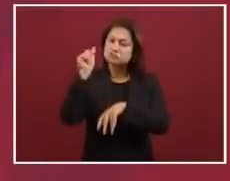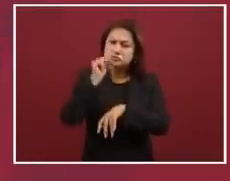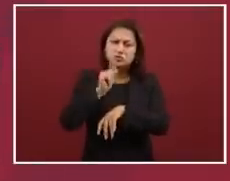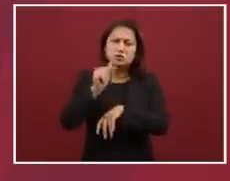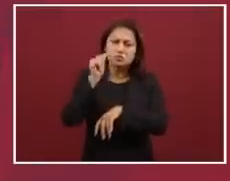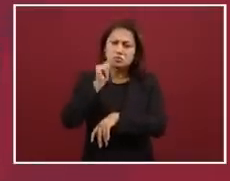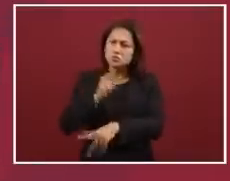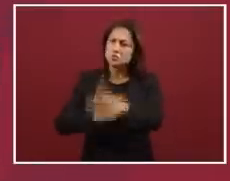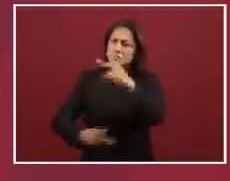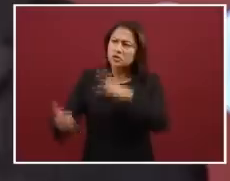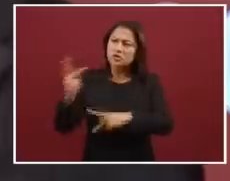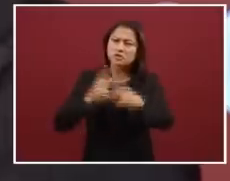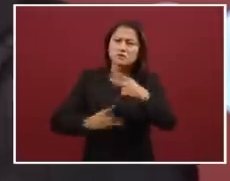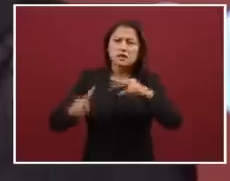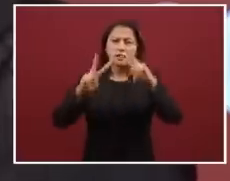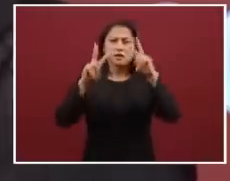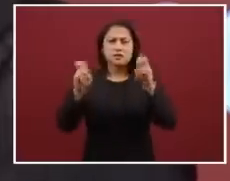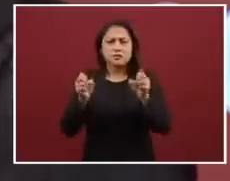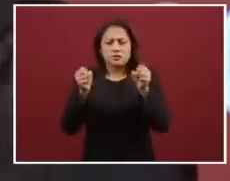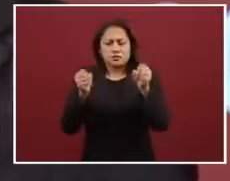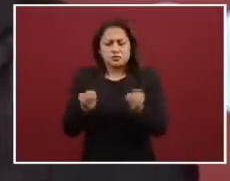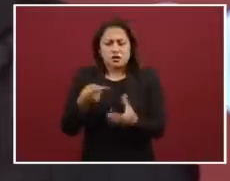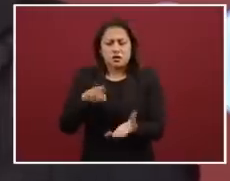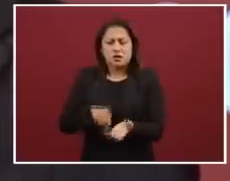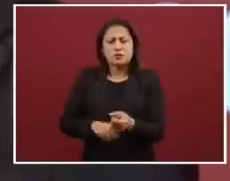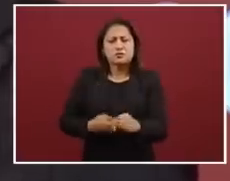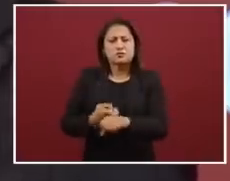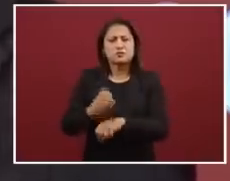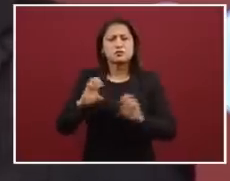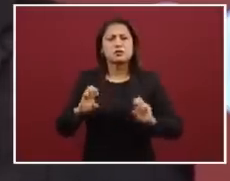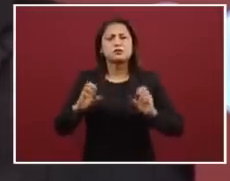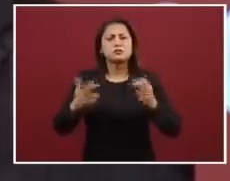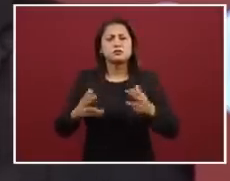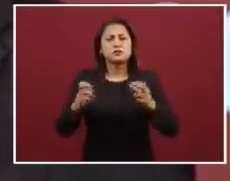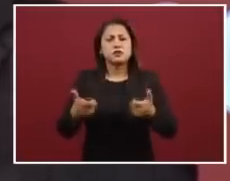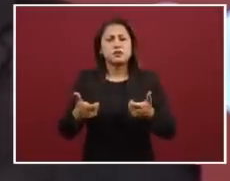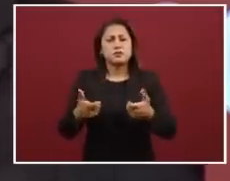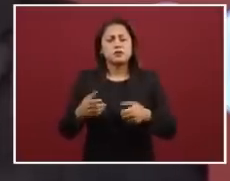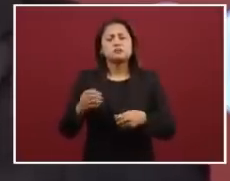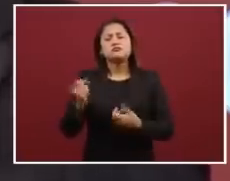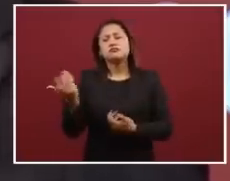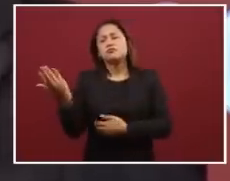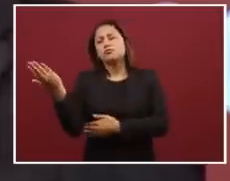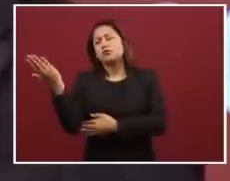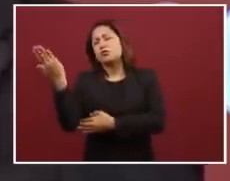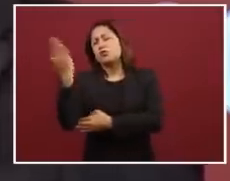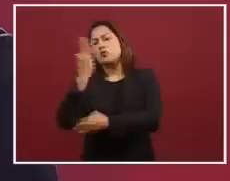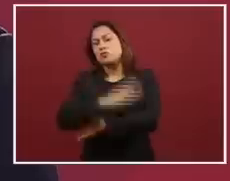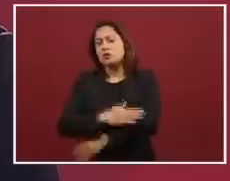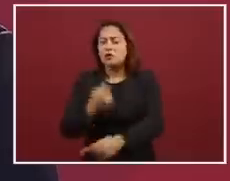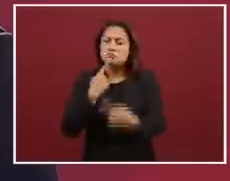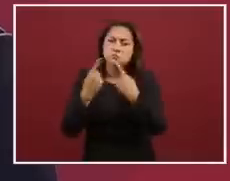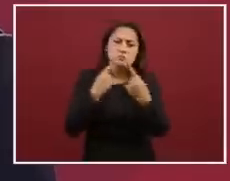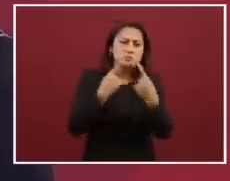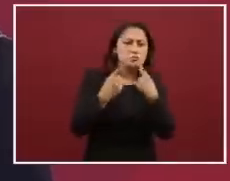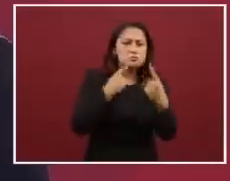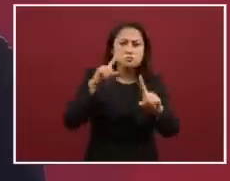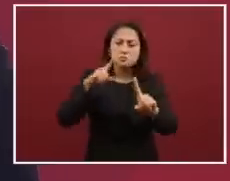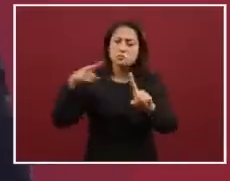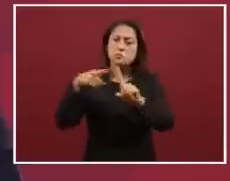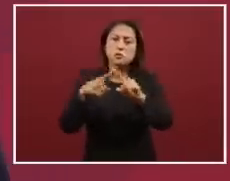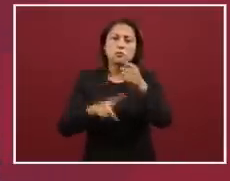de Seguridad de Chiapas para analizar las 24 horas todos los problemas que están